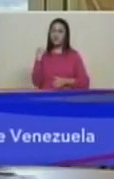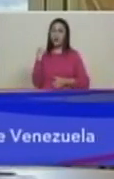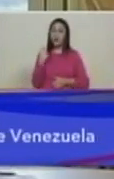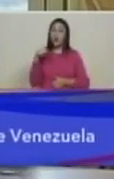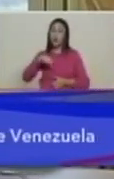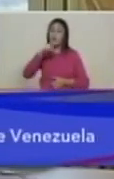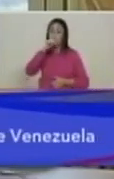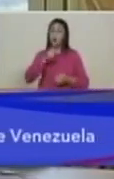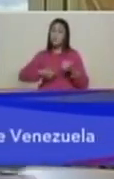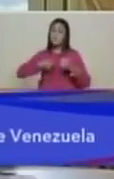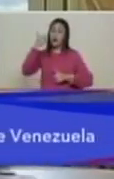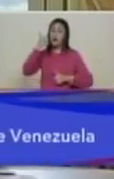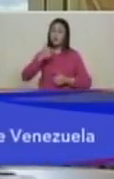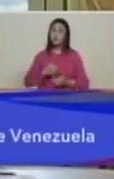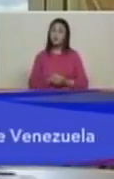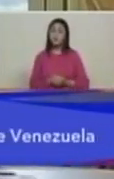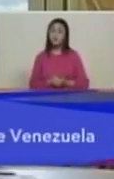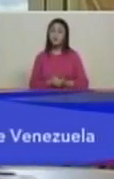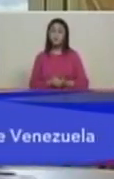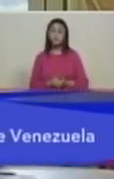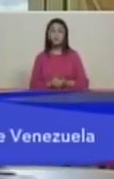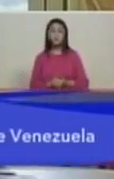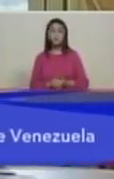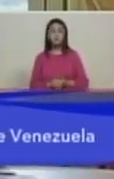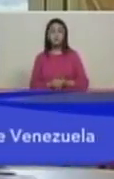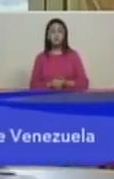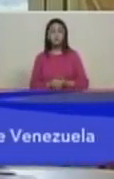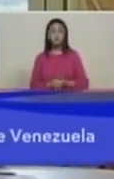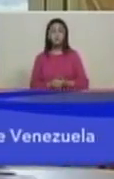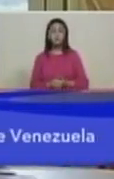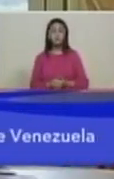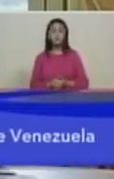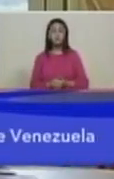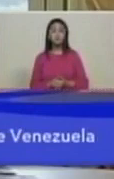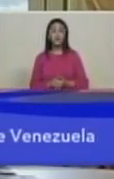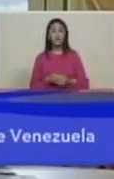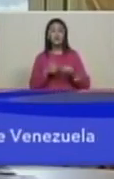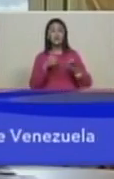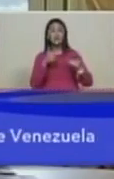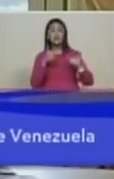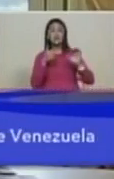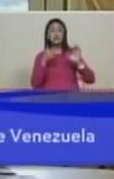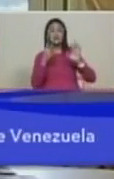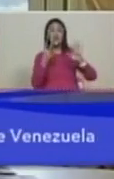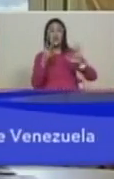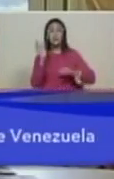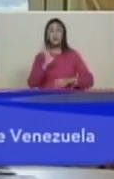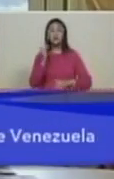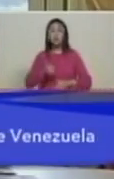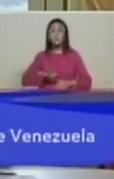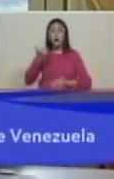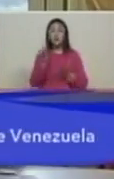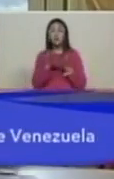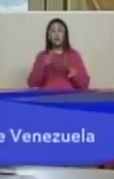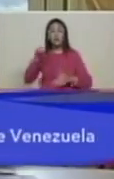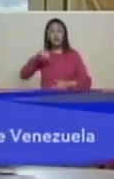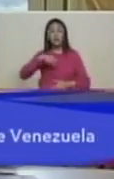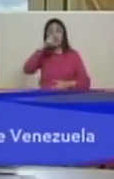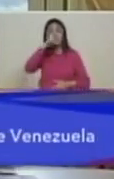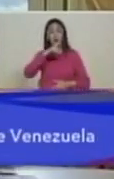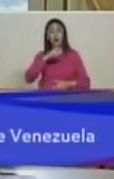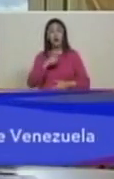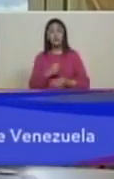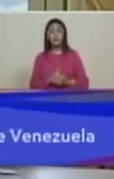Un dato redondo. Redondo, o sea, hay 7% más estudiantes este año que